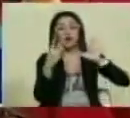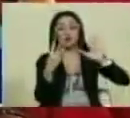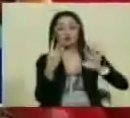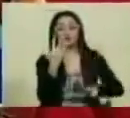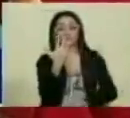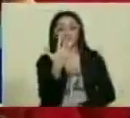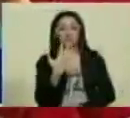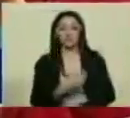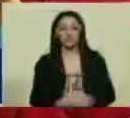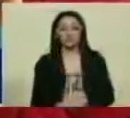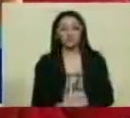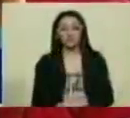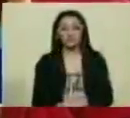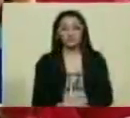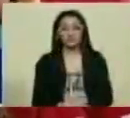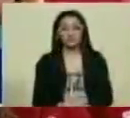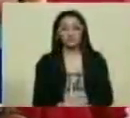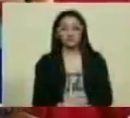685.